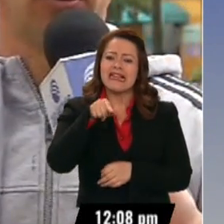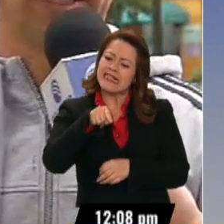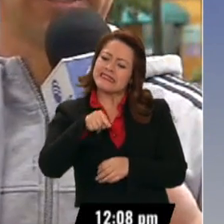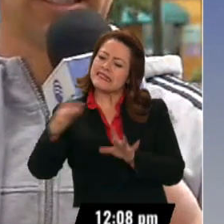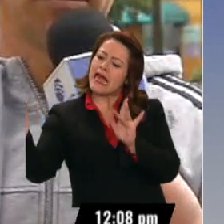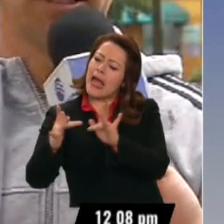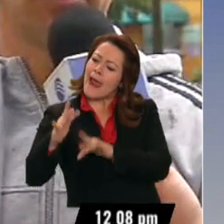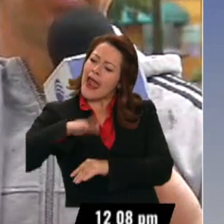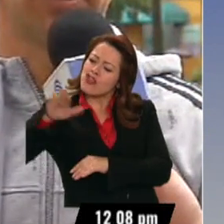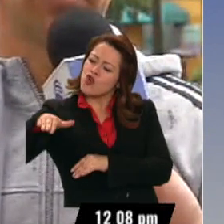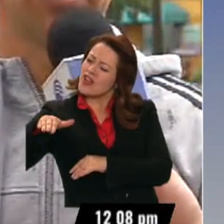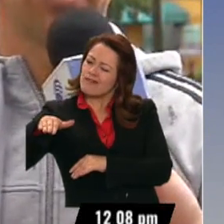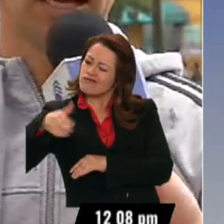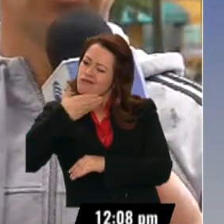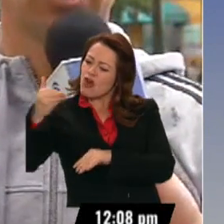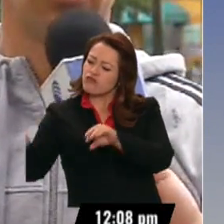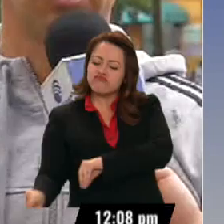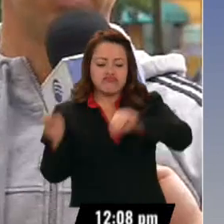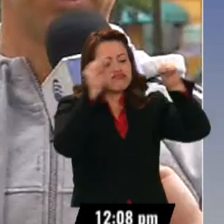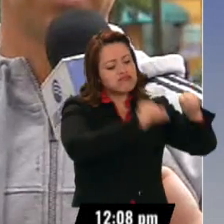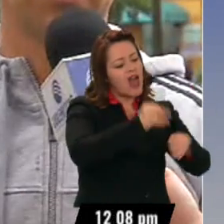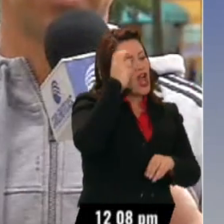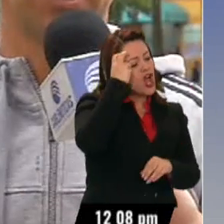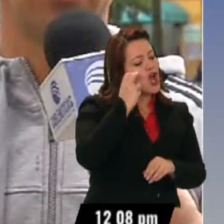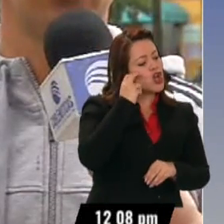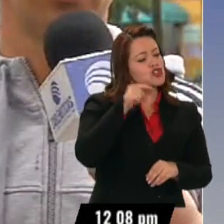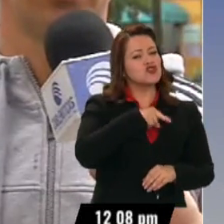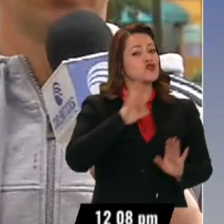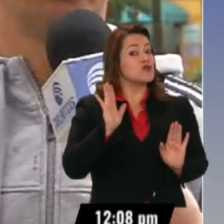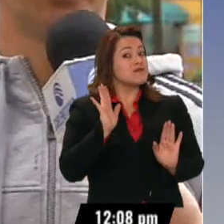no hay controversia limítrofe. Dicen ellos que los